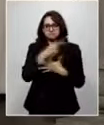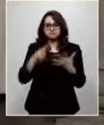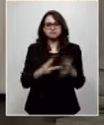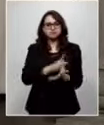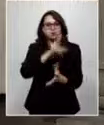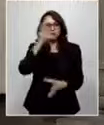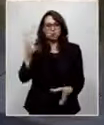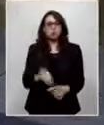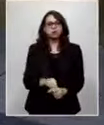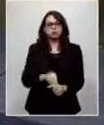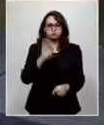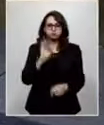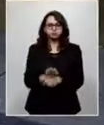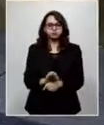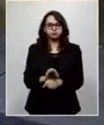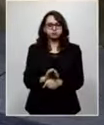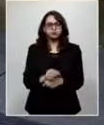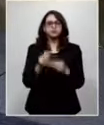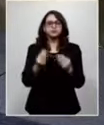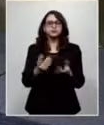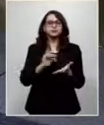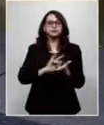Muchas gracias.